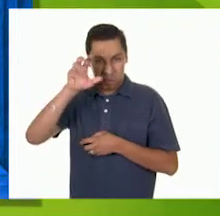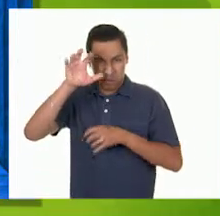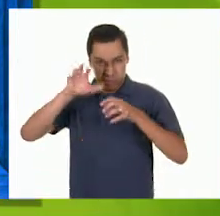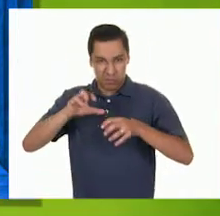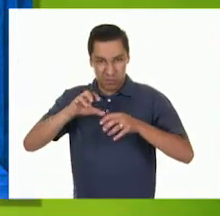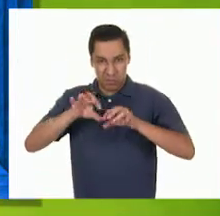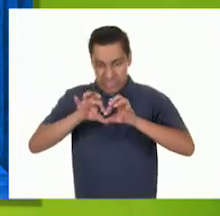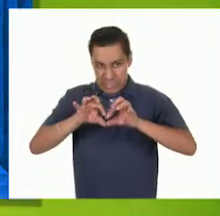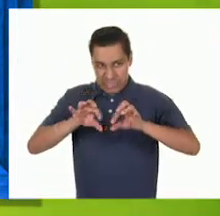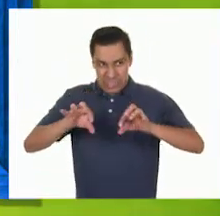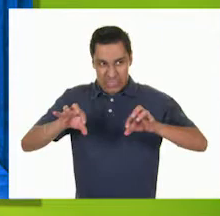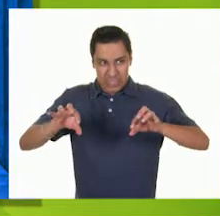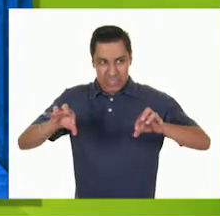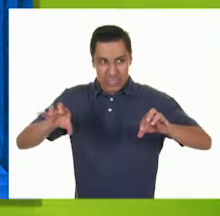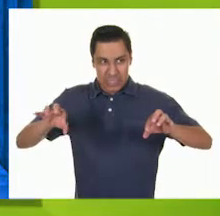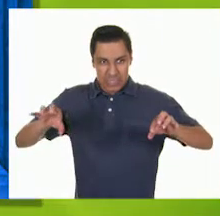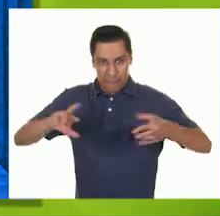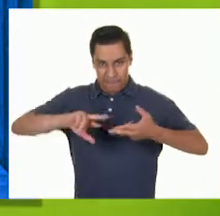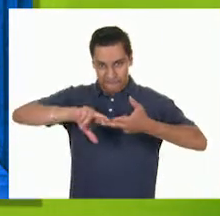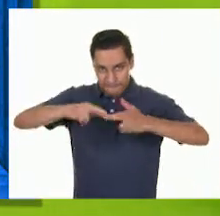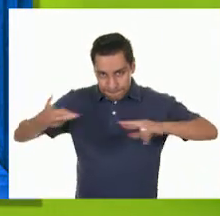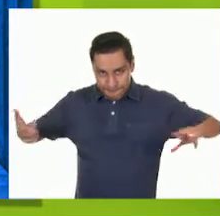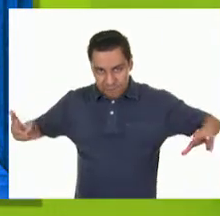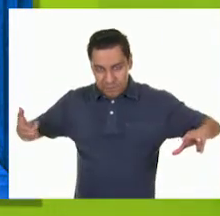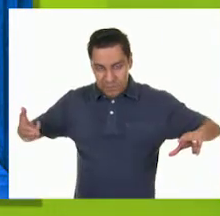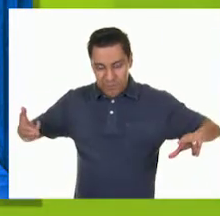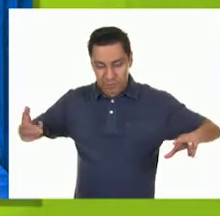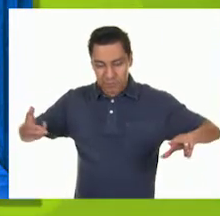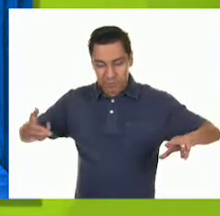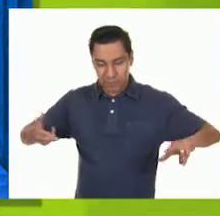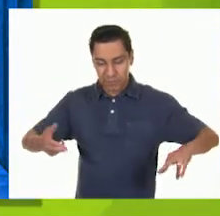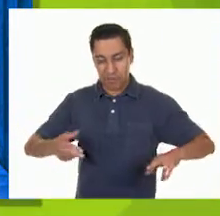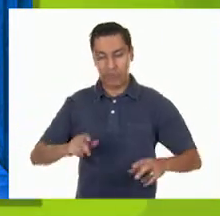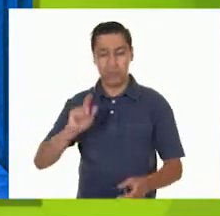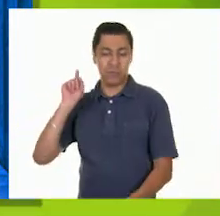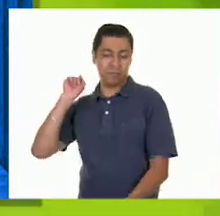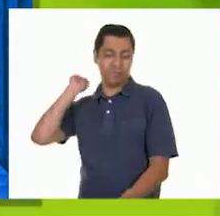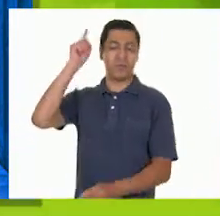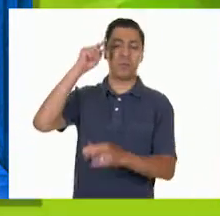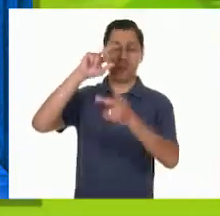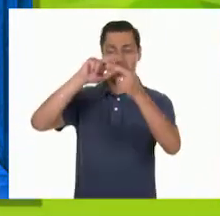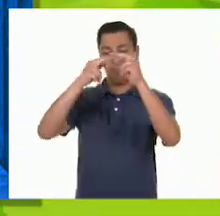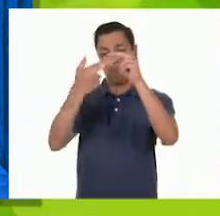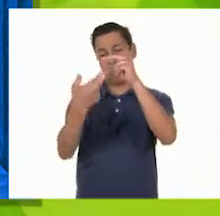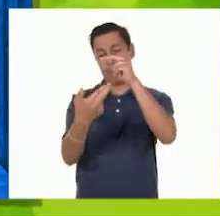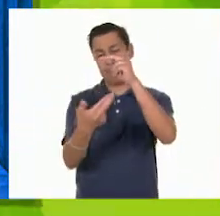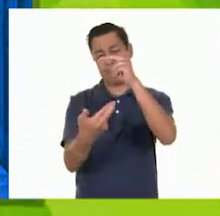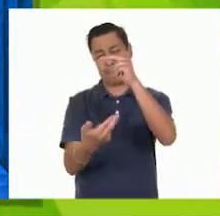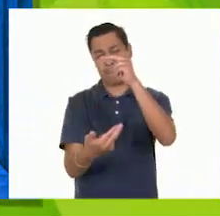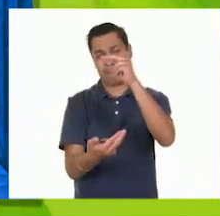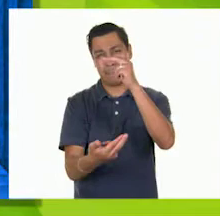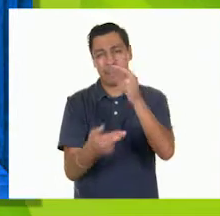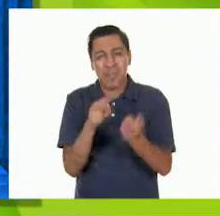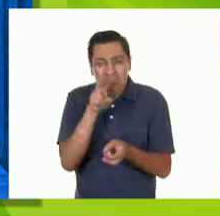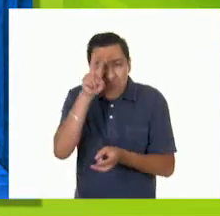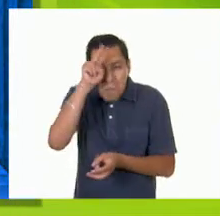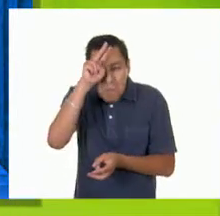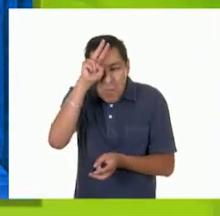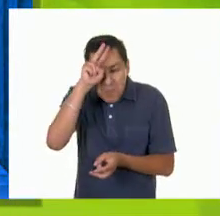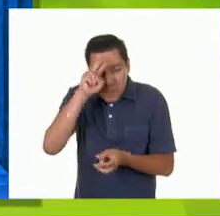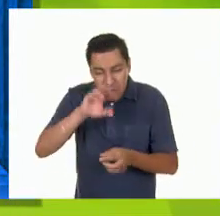nécker y amarró a una de aquellas hormigas de la cintura la marrón y como si fuera un perrito